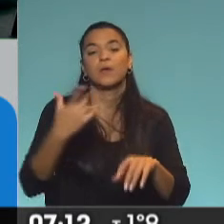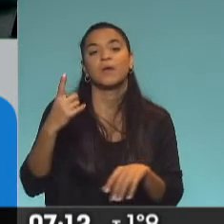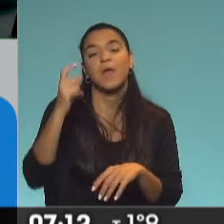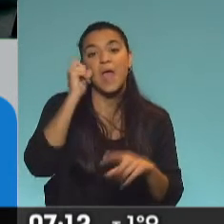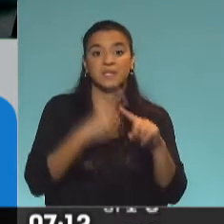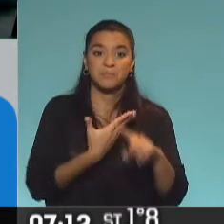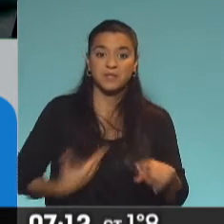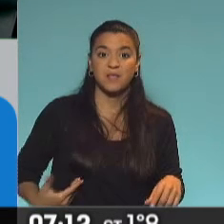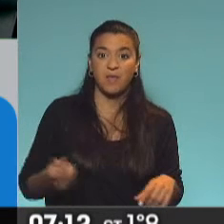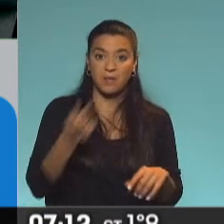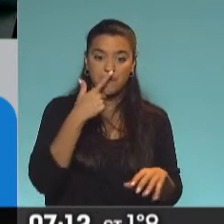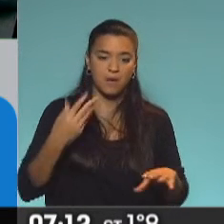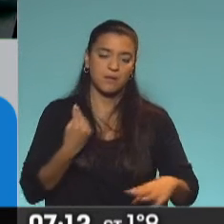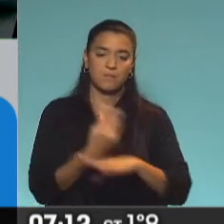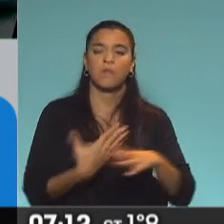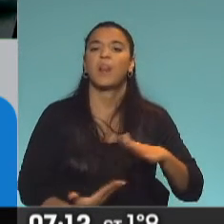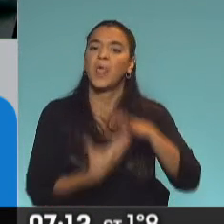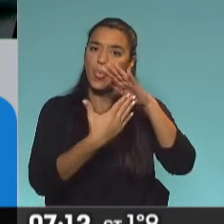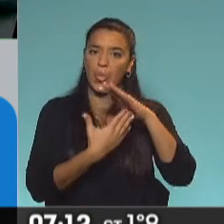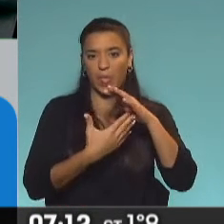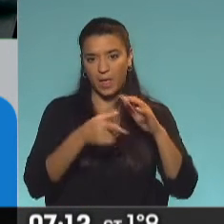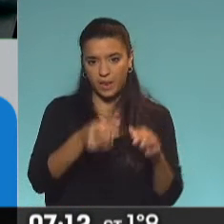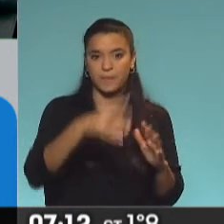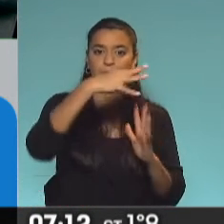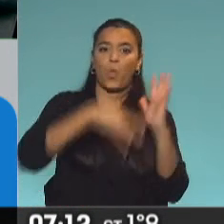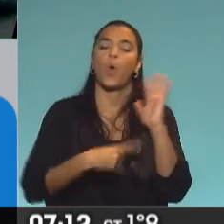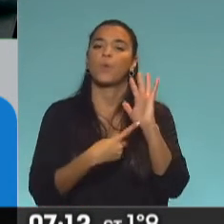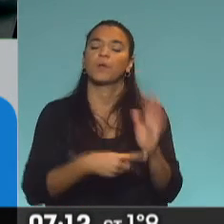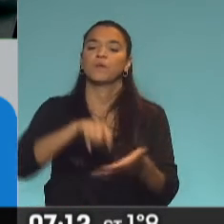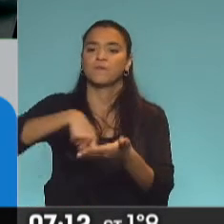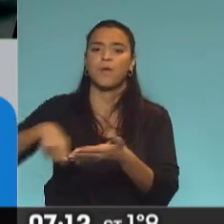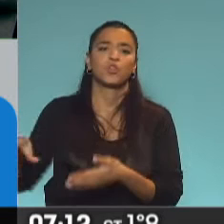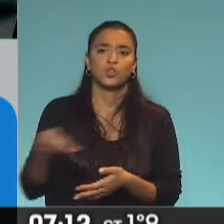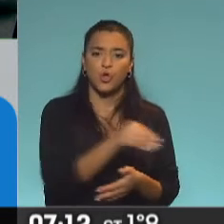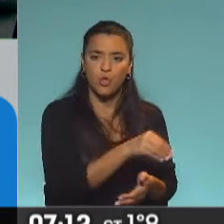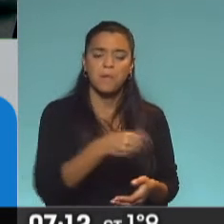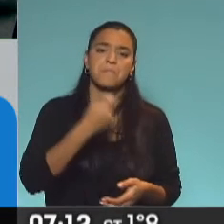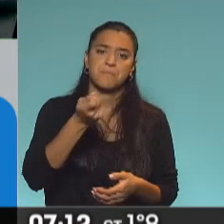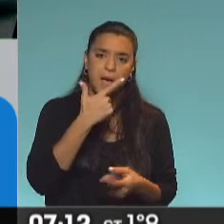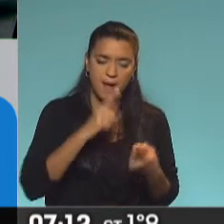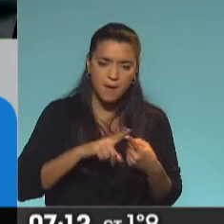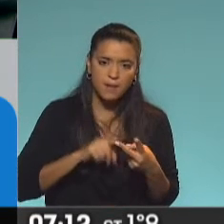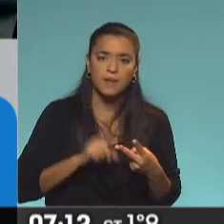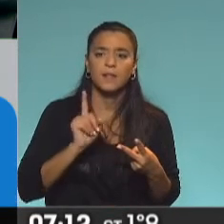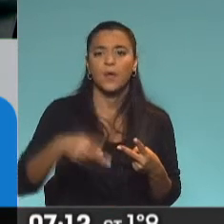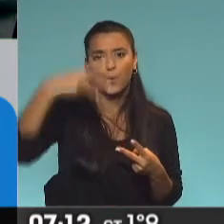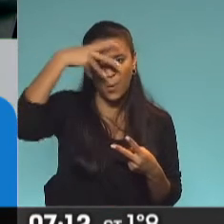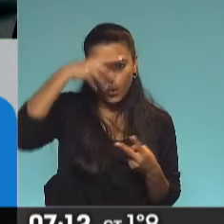Mauricio Macri, que viene entonces a liderar este documento que firmaron todos. Desde Mauricio Macri, pasando por